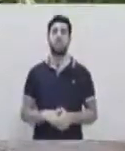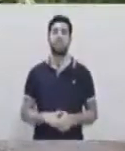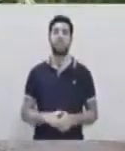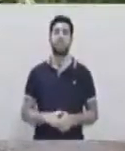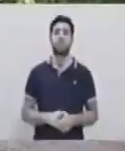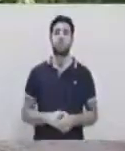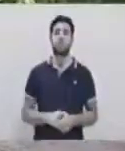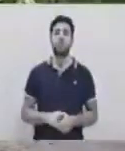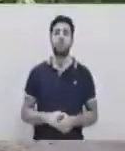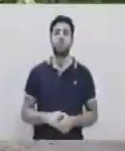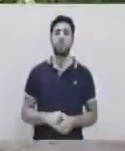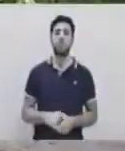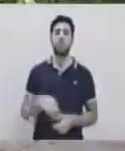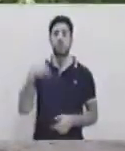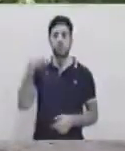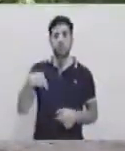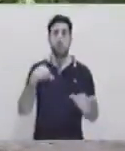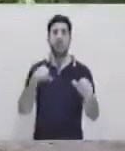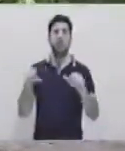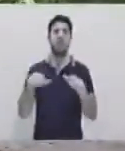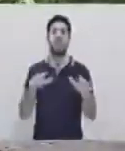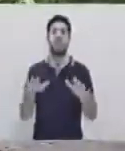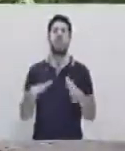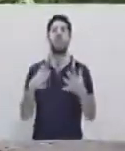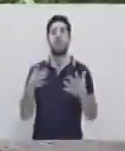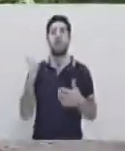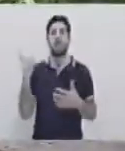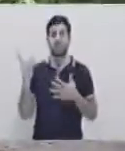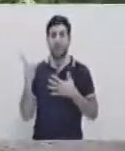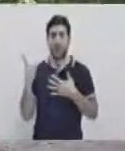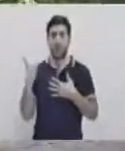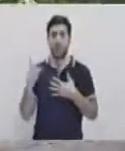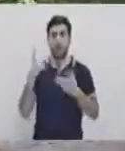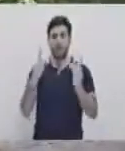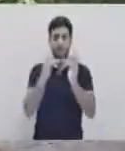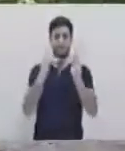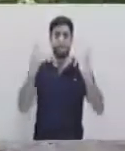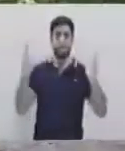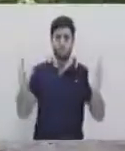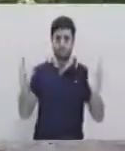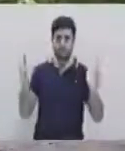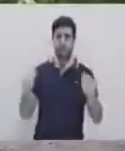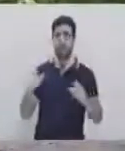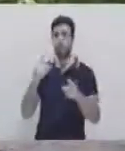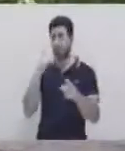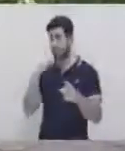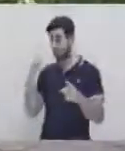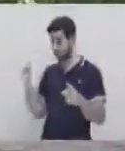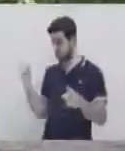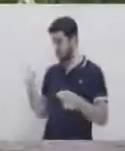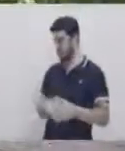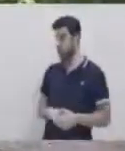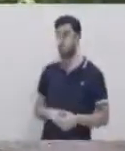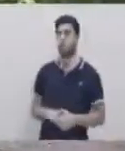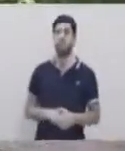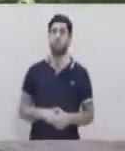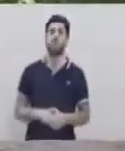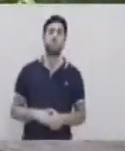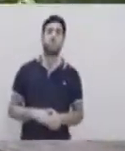costales. Y esta actividad se llama el puente. ¿Qué vamos a